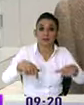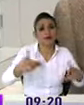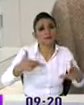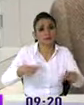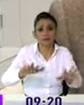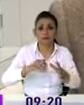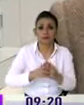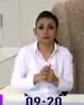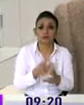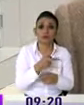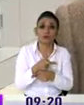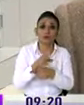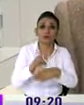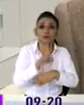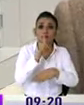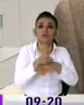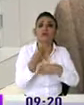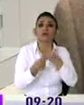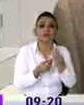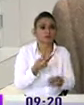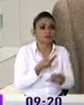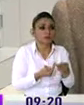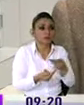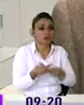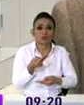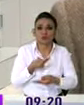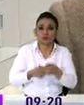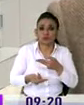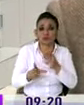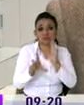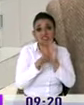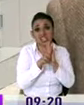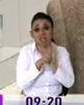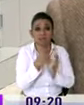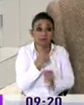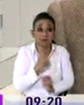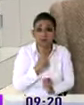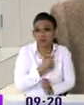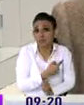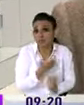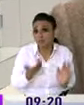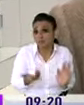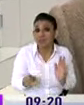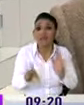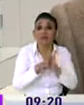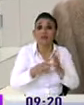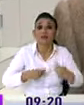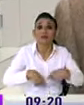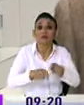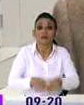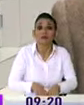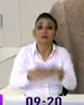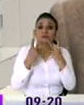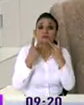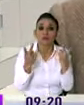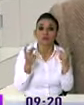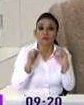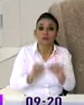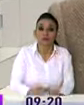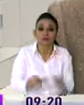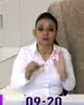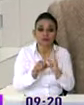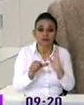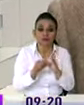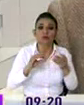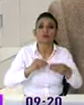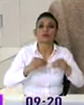que hizo el Consejo Directivo es negociar, como así lo determinaba en la época la Ley de Contratación Pública en el artículo